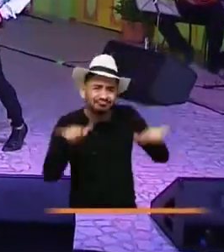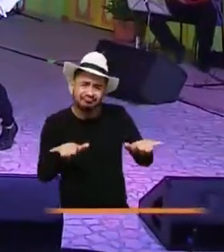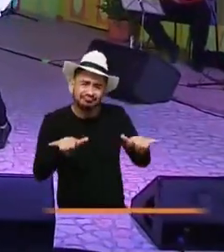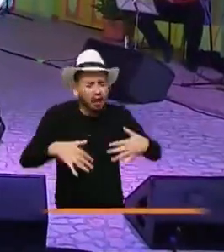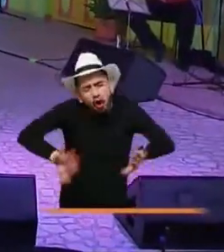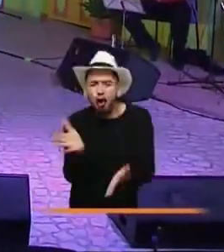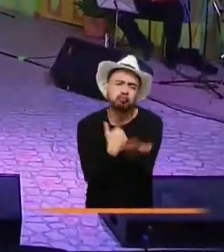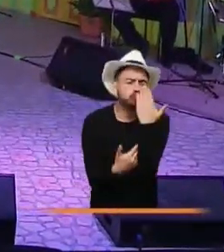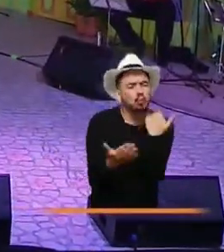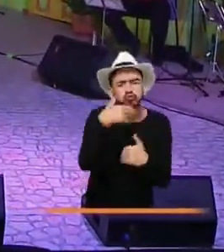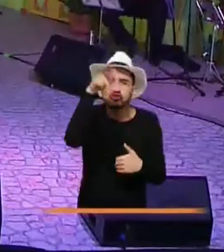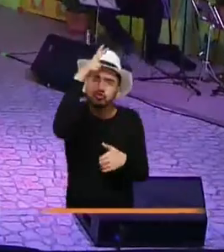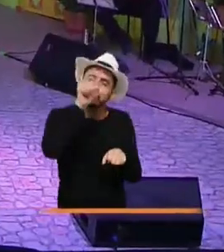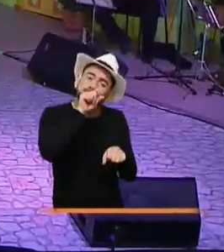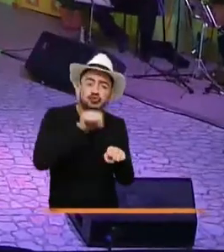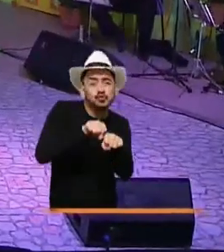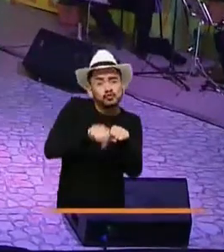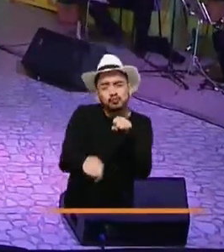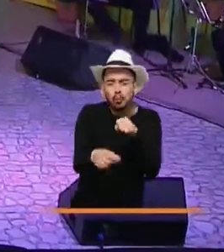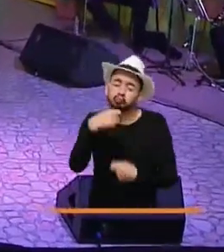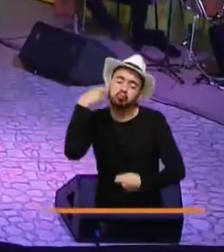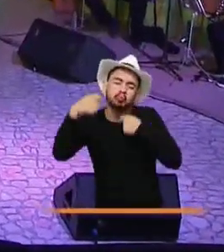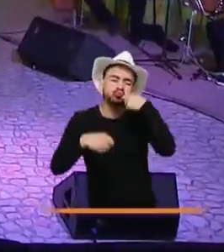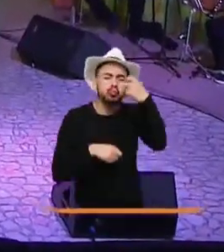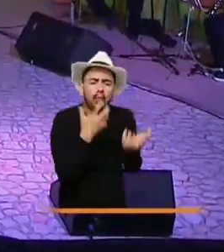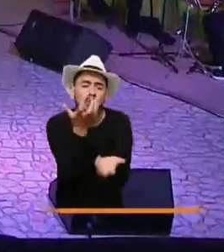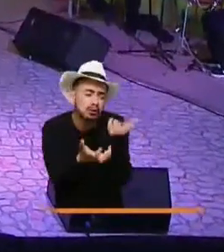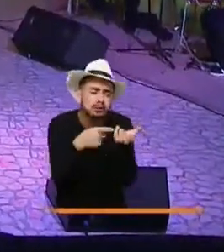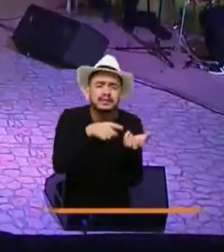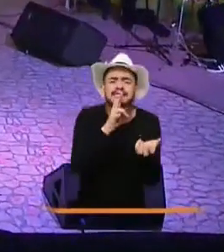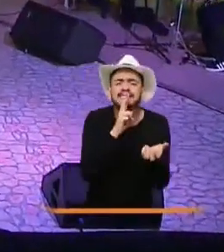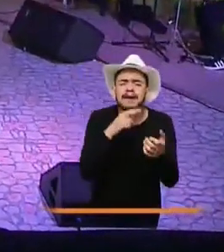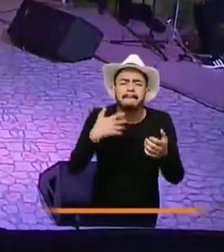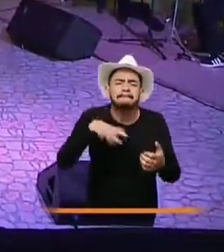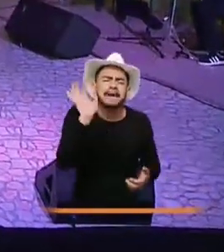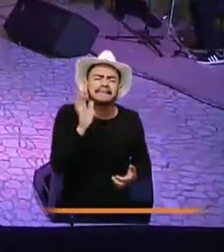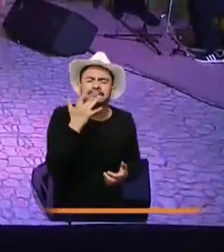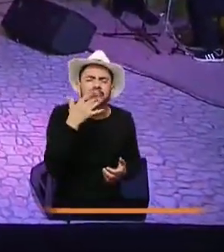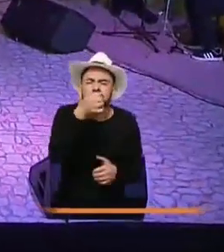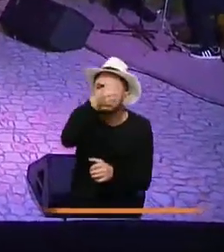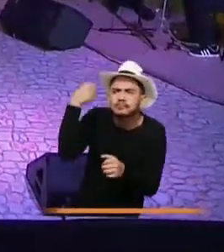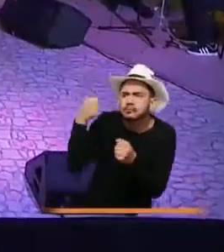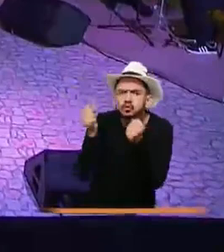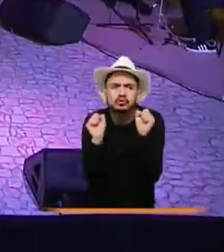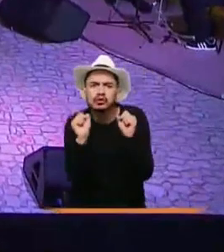frito la cocina y la nevera fue mi lugar favorito